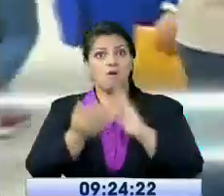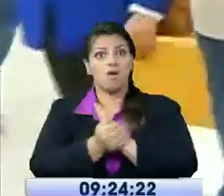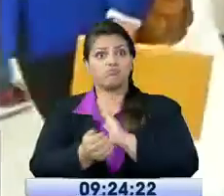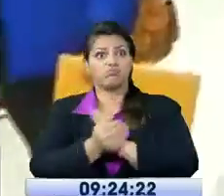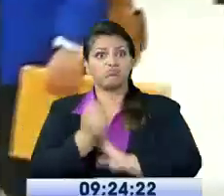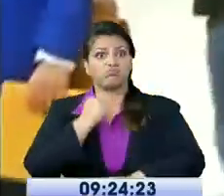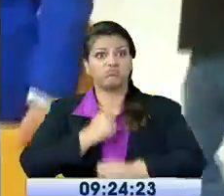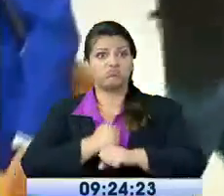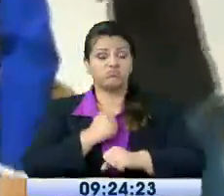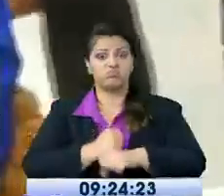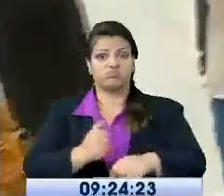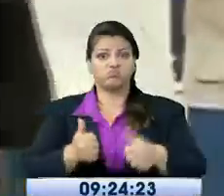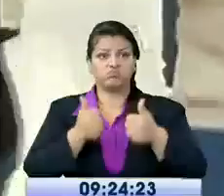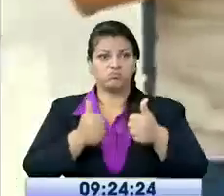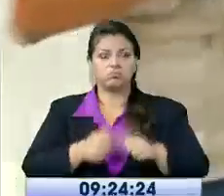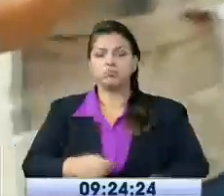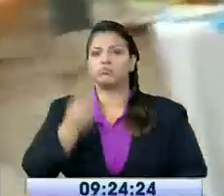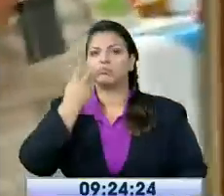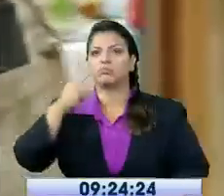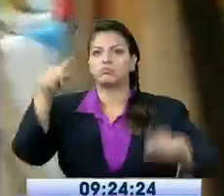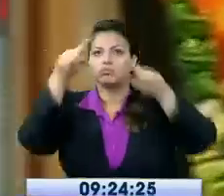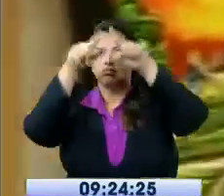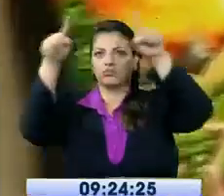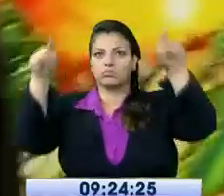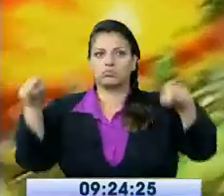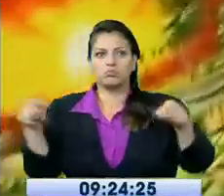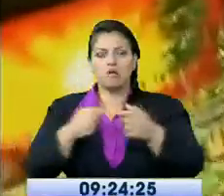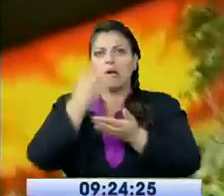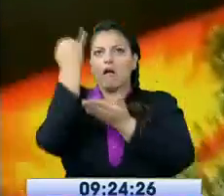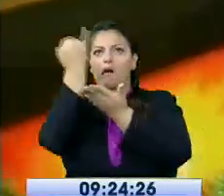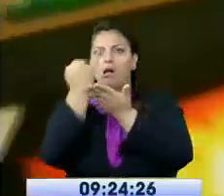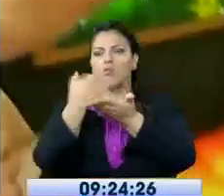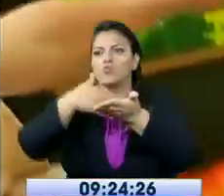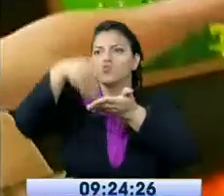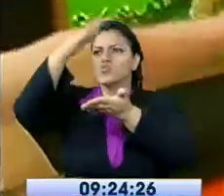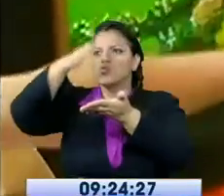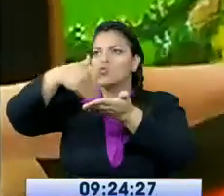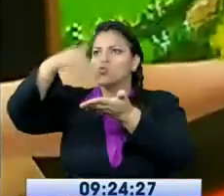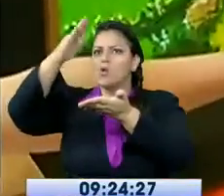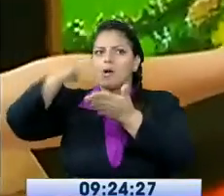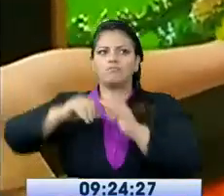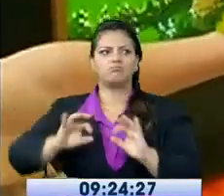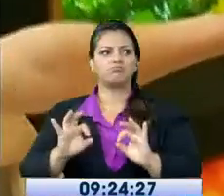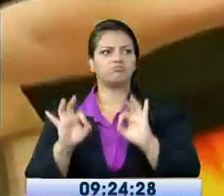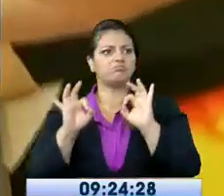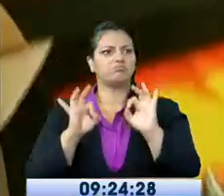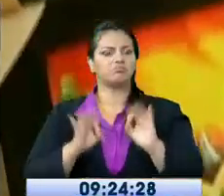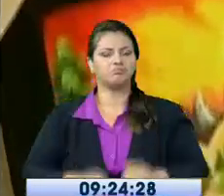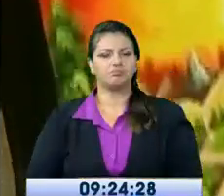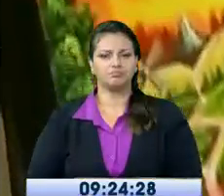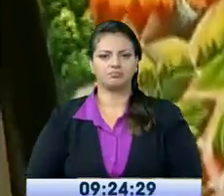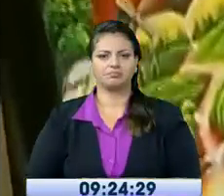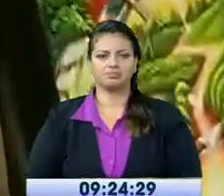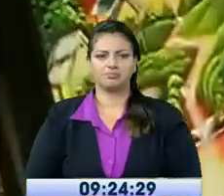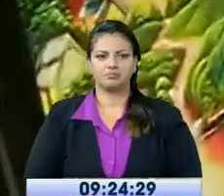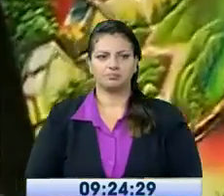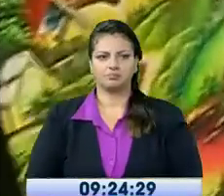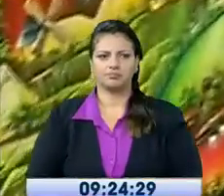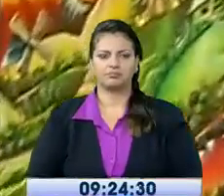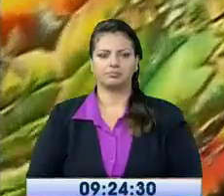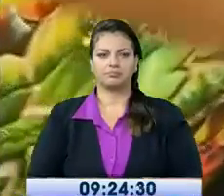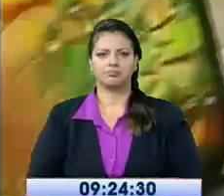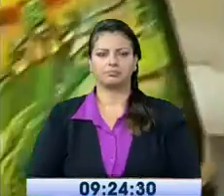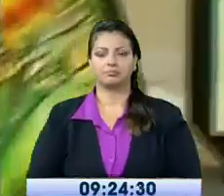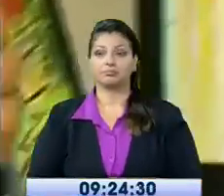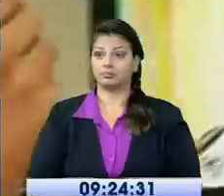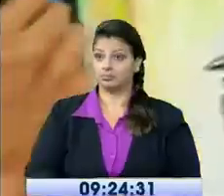través de las obras, como podemos nosotros darnos cuenta. Por acá, miren ustedes, vean ustedes estas obras de arte. Usted